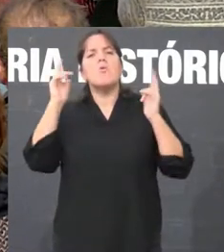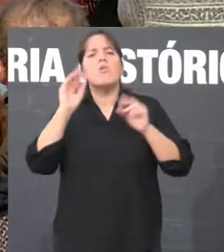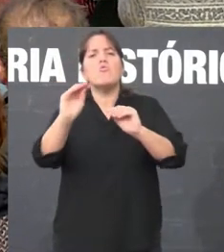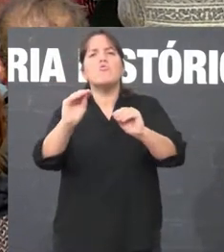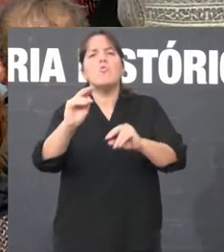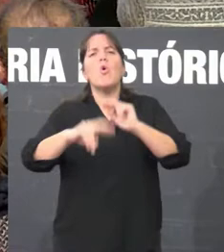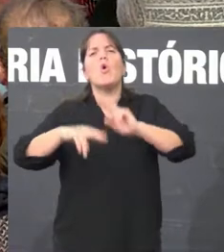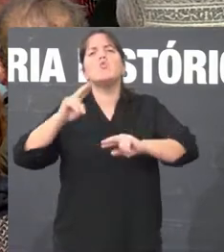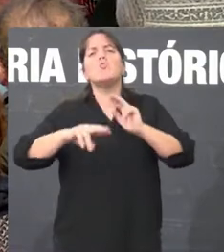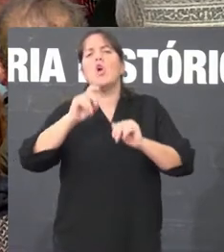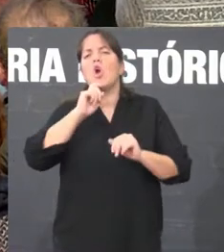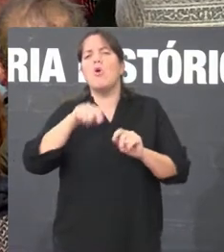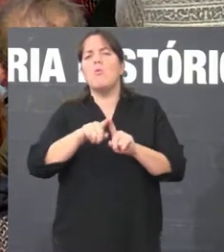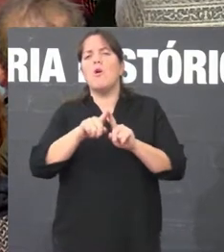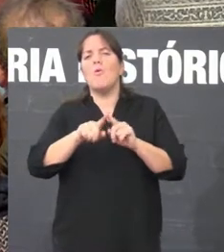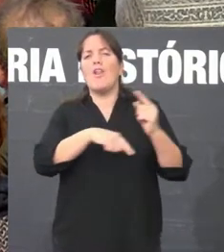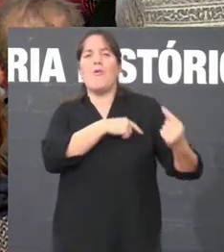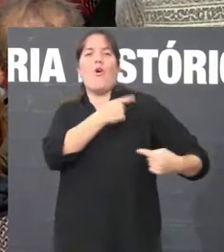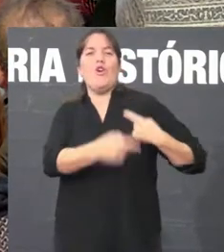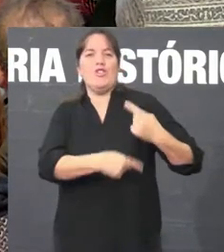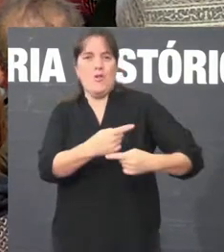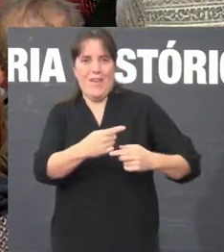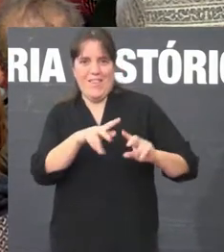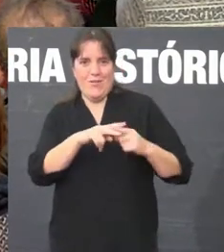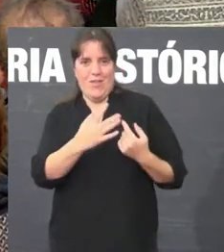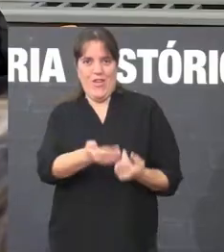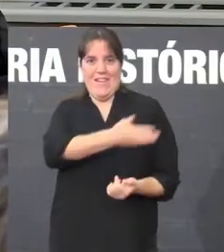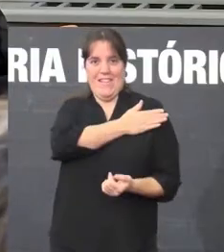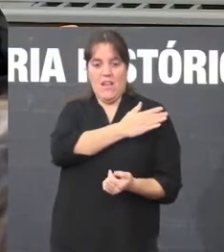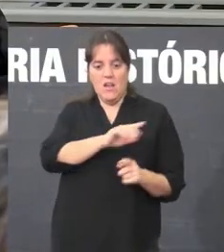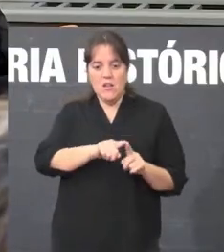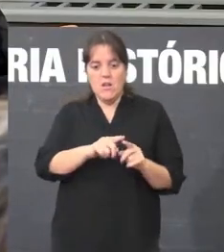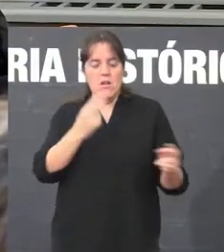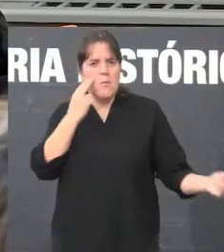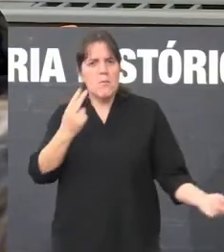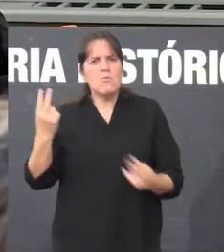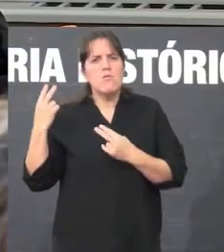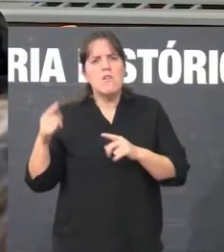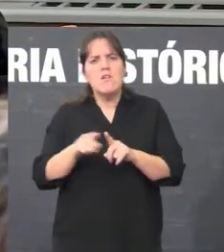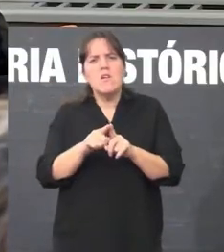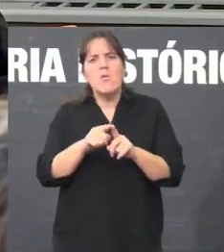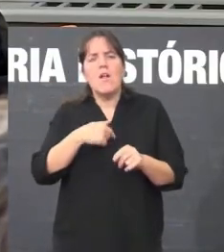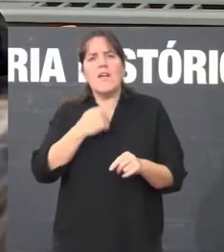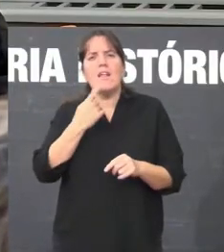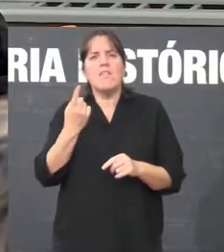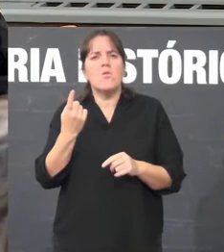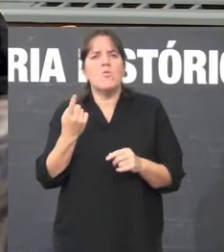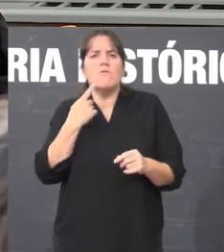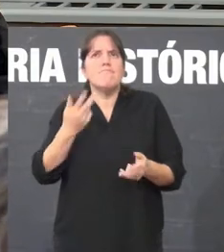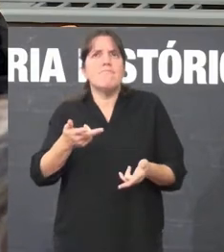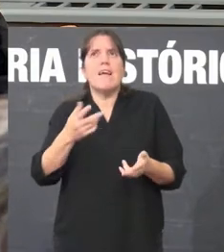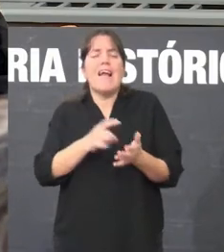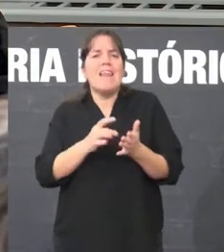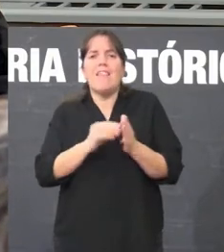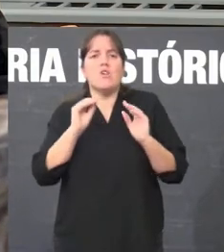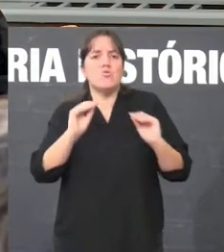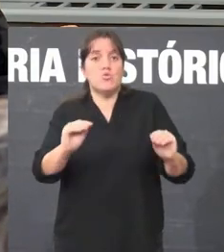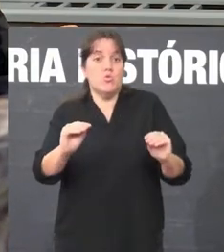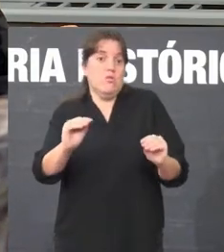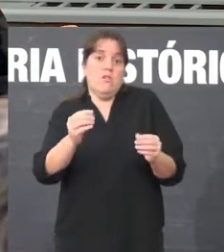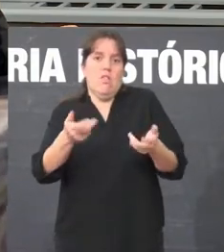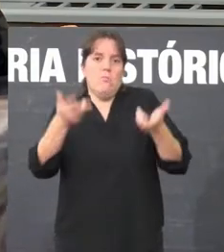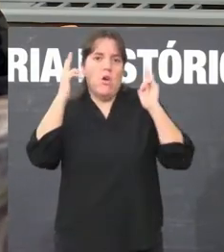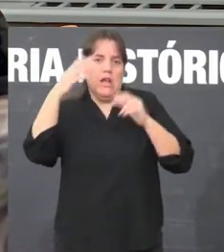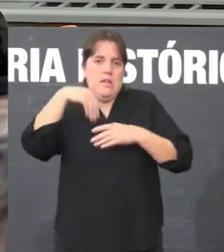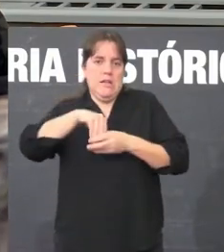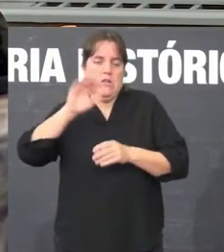era precisamente esa, se botamos esa ollada atrás da baixísima calidade democrática que existe no Estado español e que habemos en